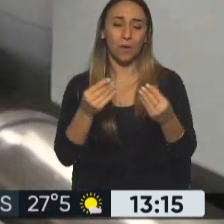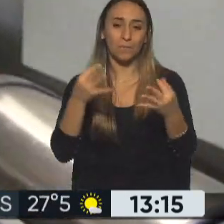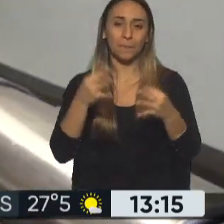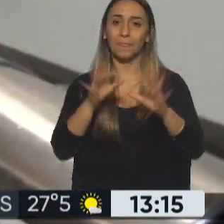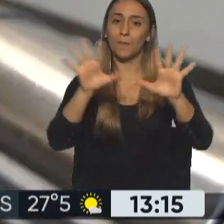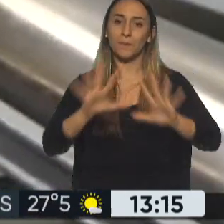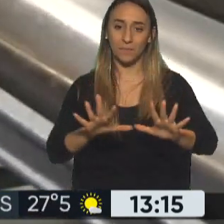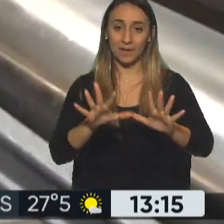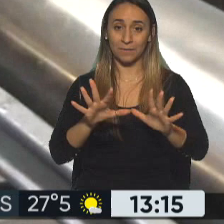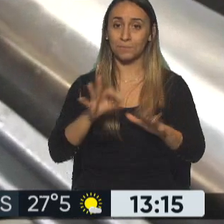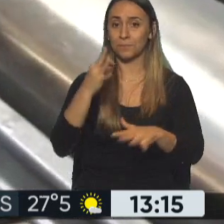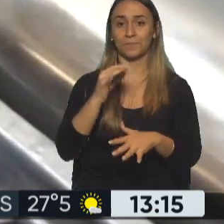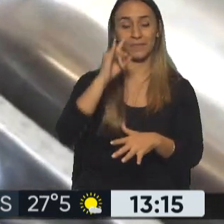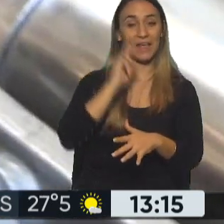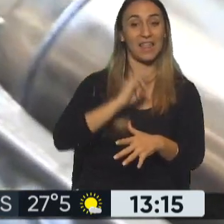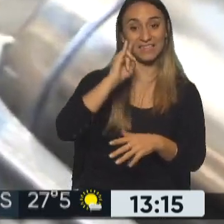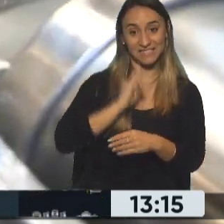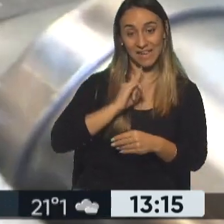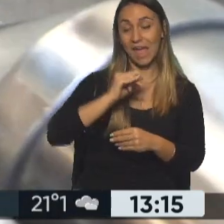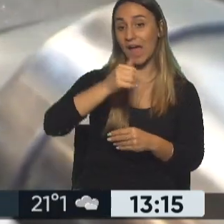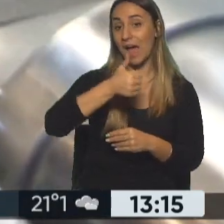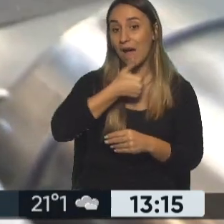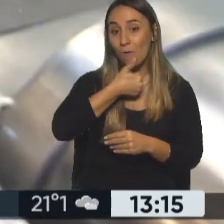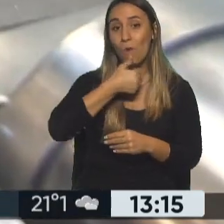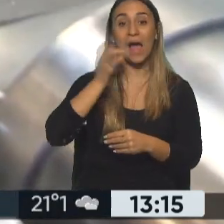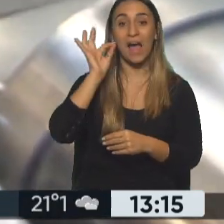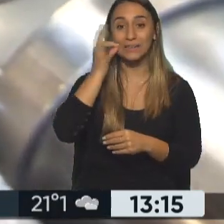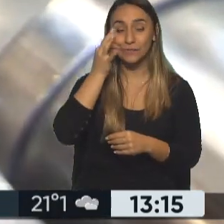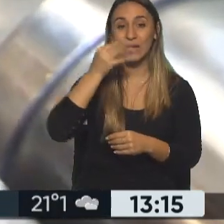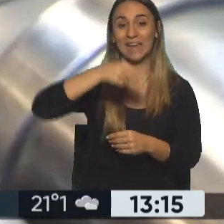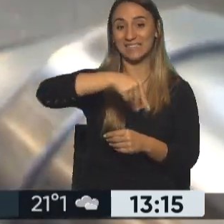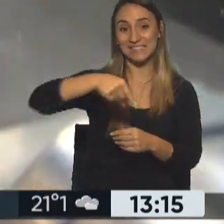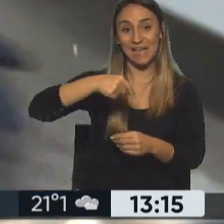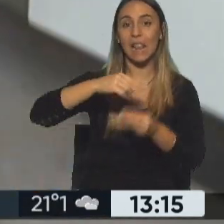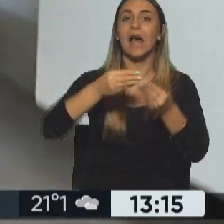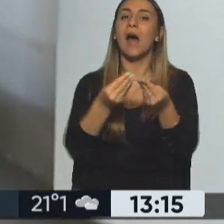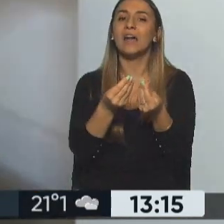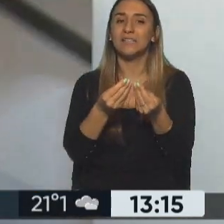es un preparamiento en leche agua azúcar sal y